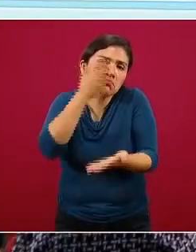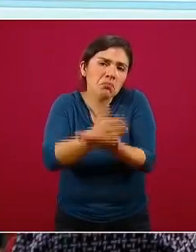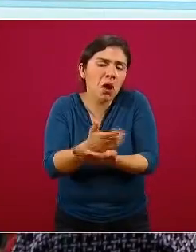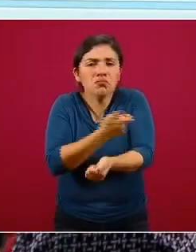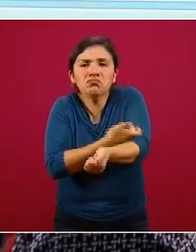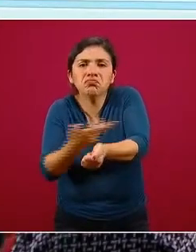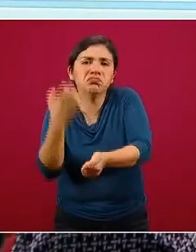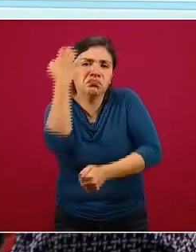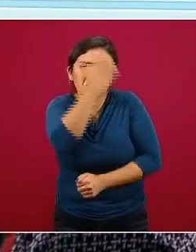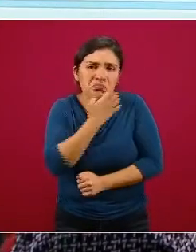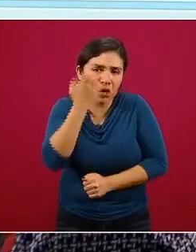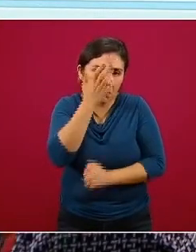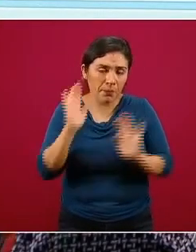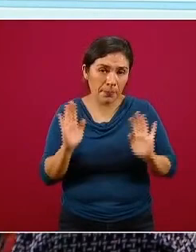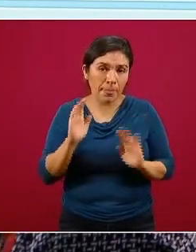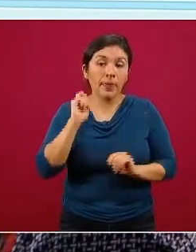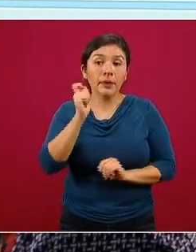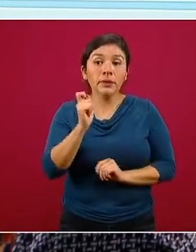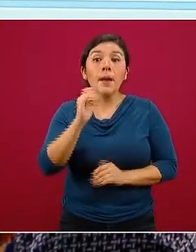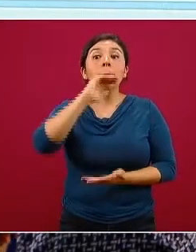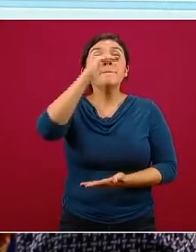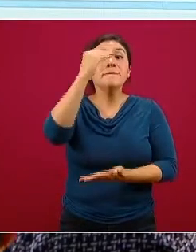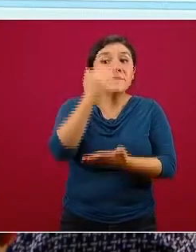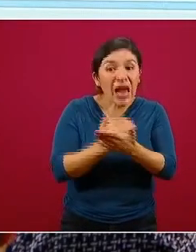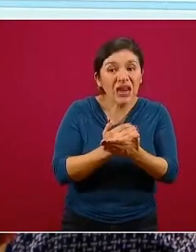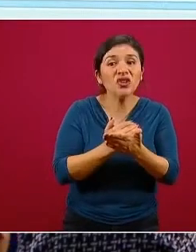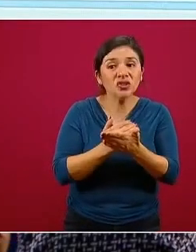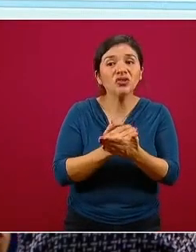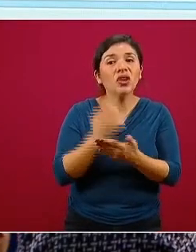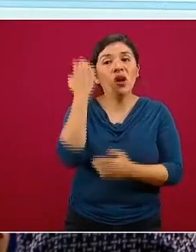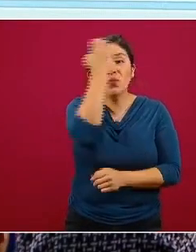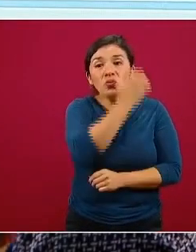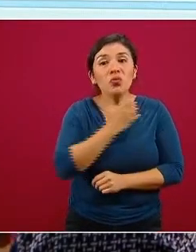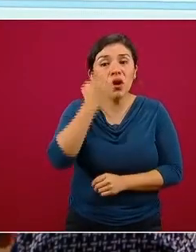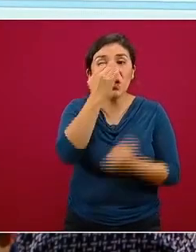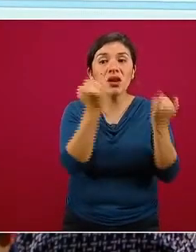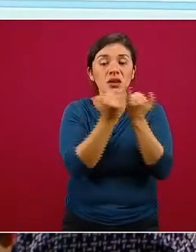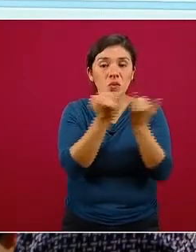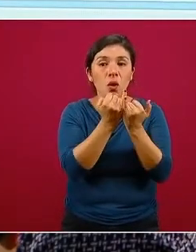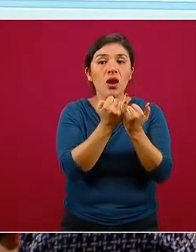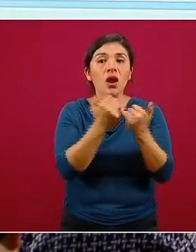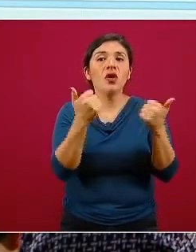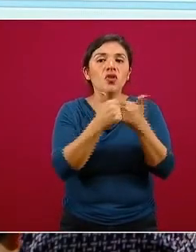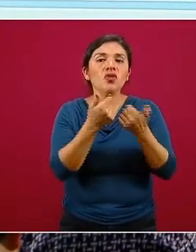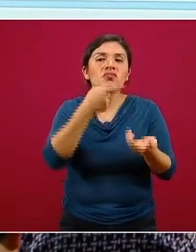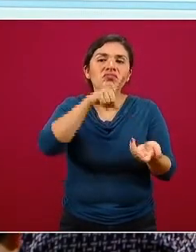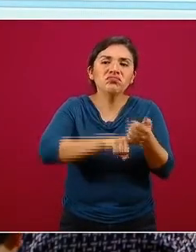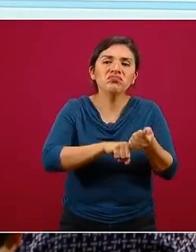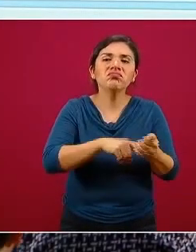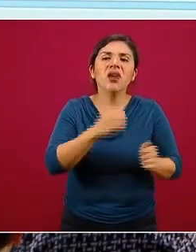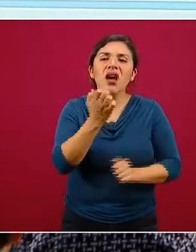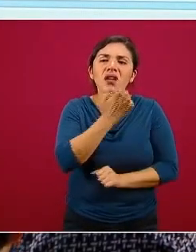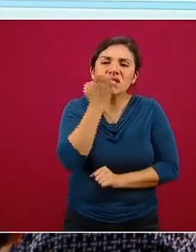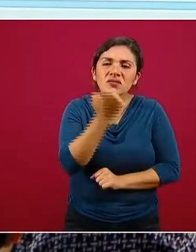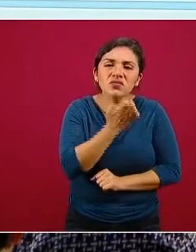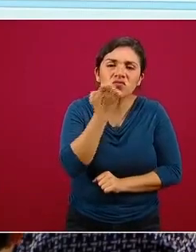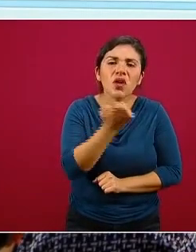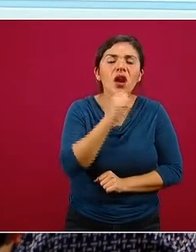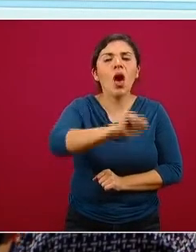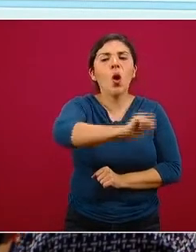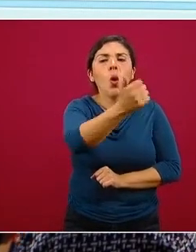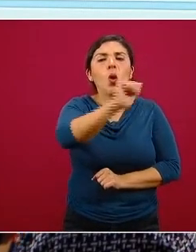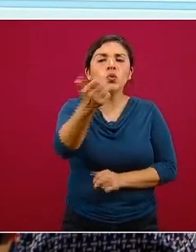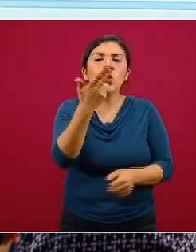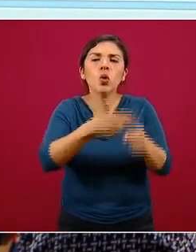muestra correspondiente en mucha menor cantidad y proporción, pruebas que se han realizado también en el ámbito académico, en otros